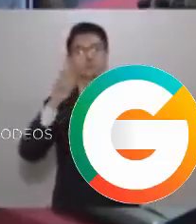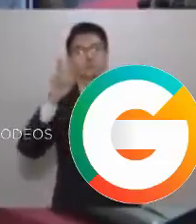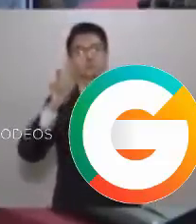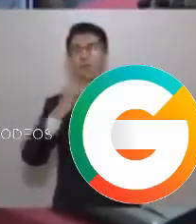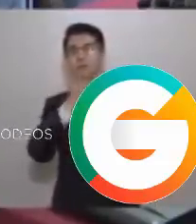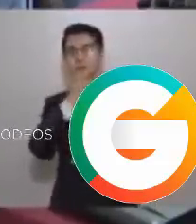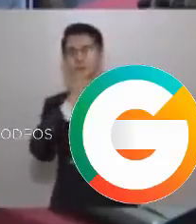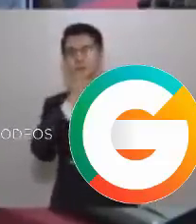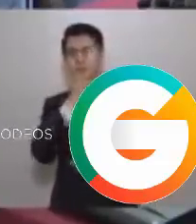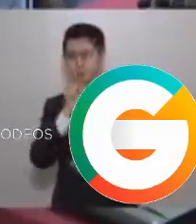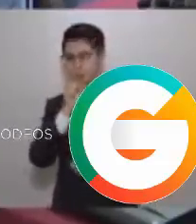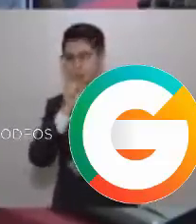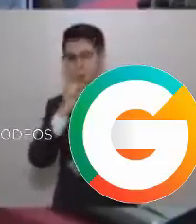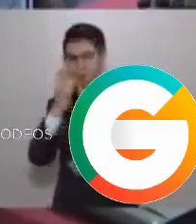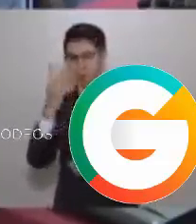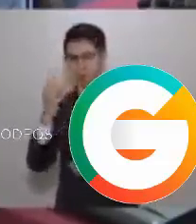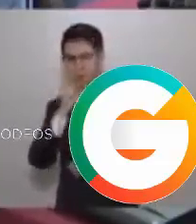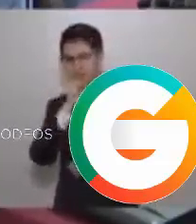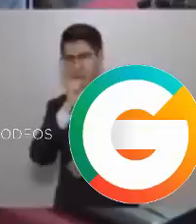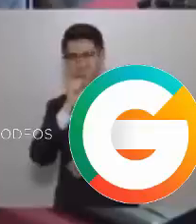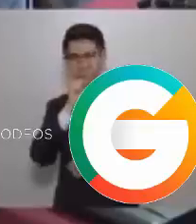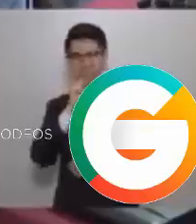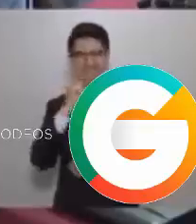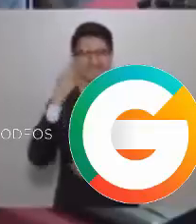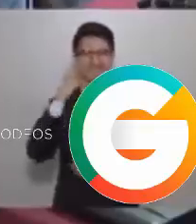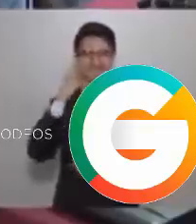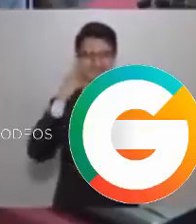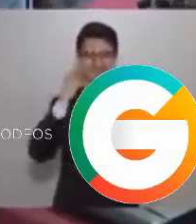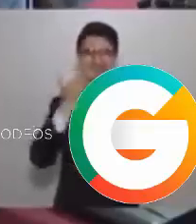Ahí está, ya. Uno, dos, tres. Ahí está. Ok.